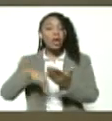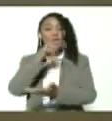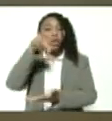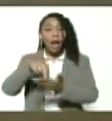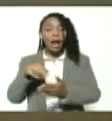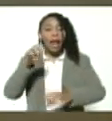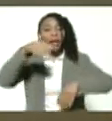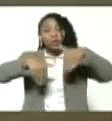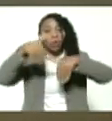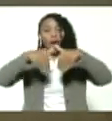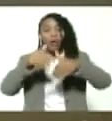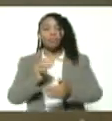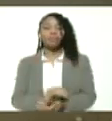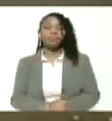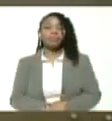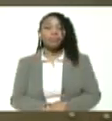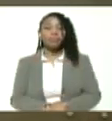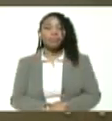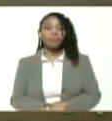Electoral.